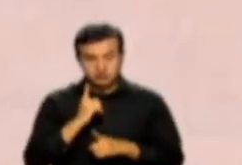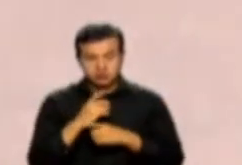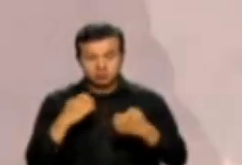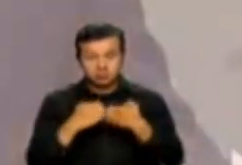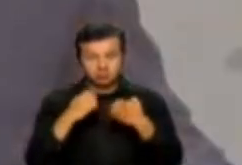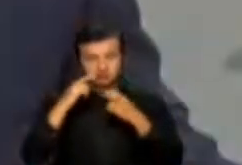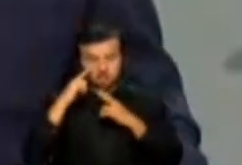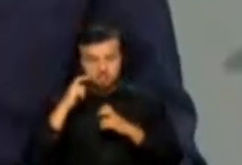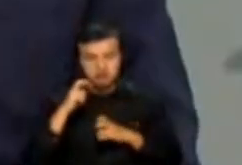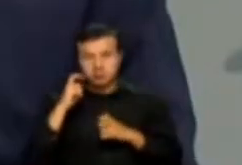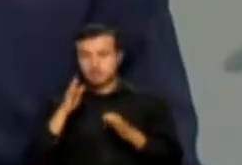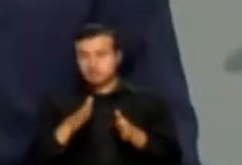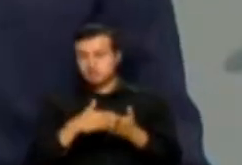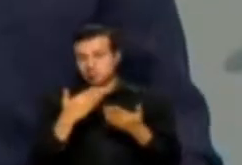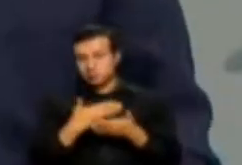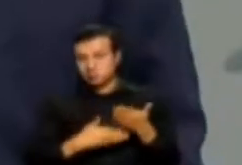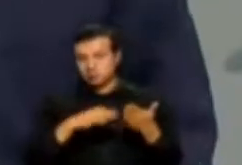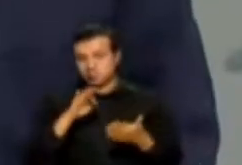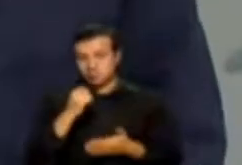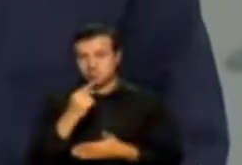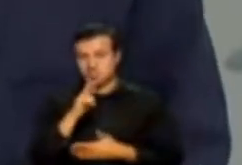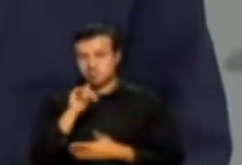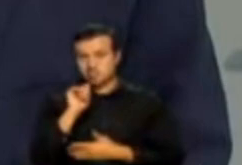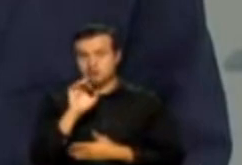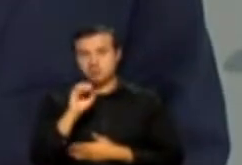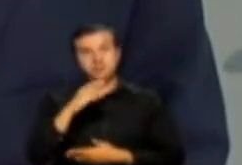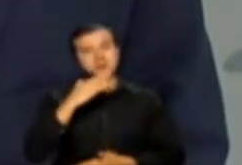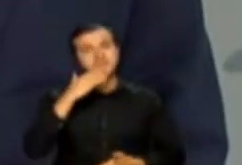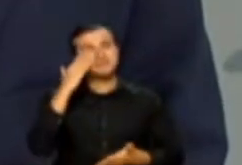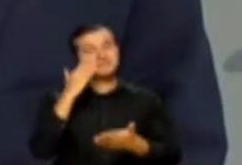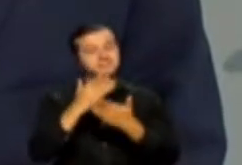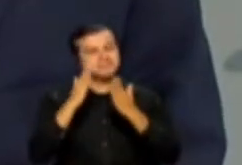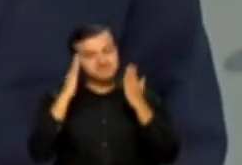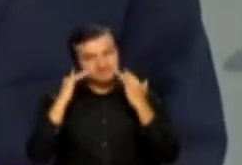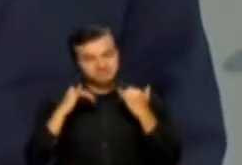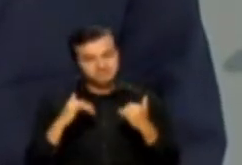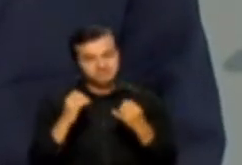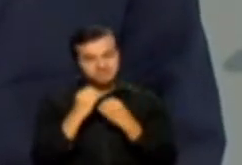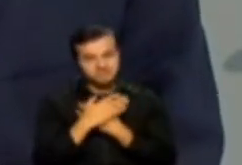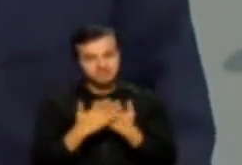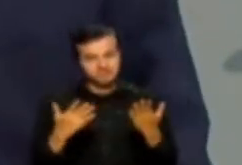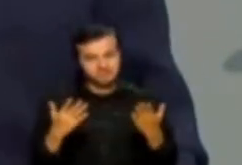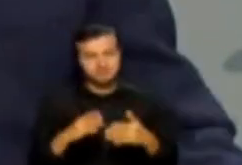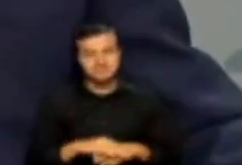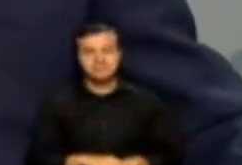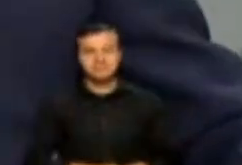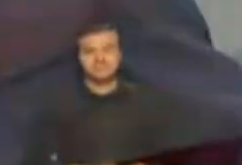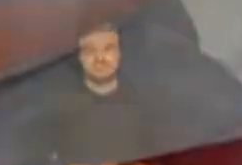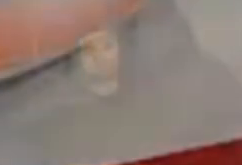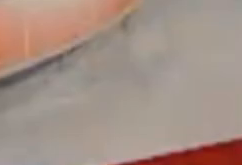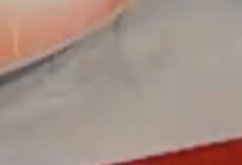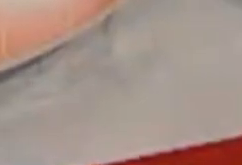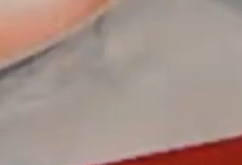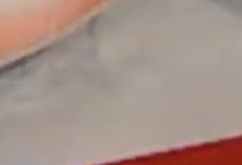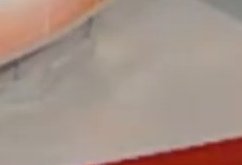equipo de investigación del diario el telégrafo como siempre gracias por su sintonía buenos días